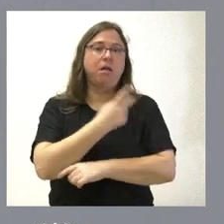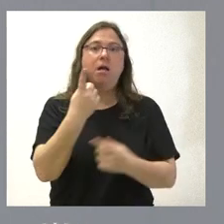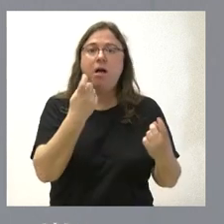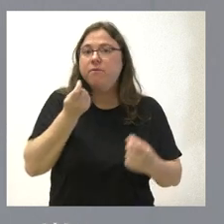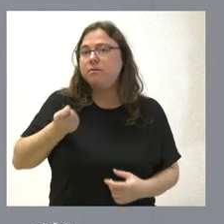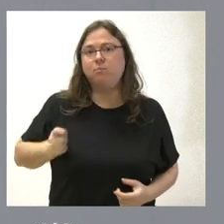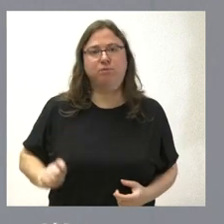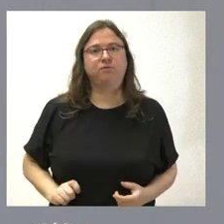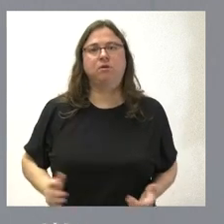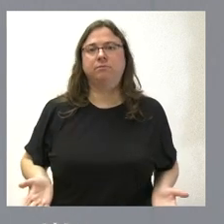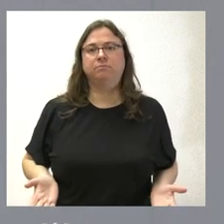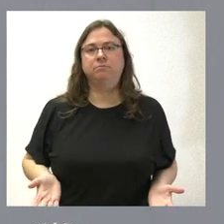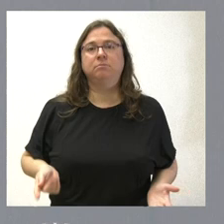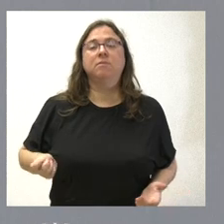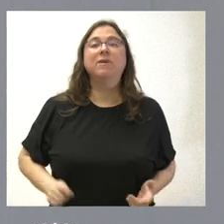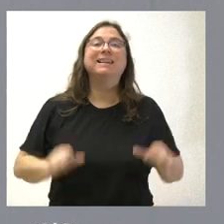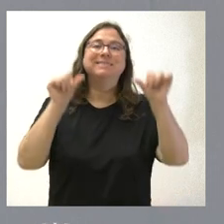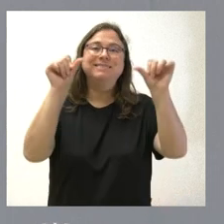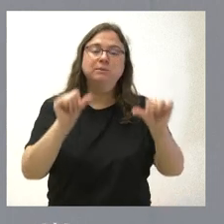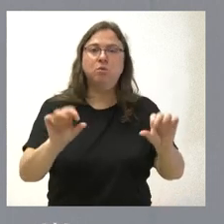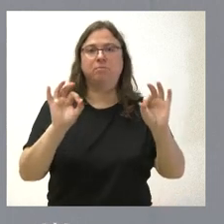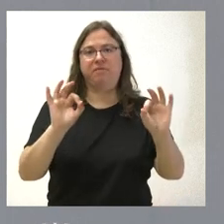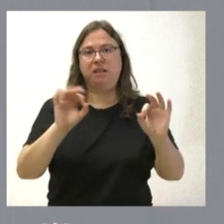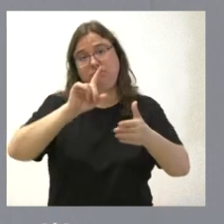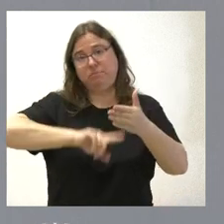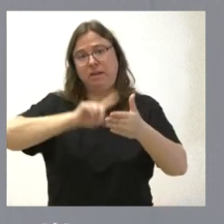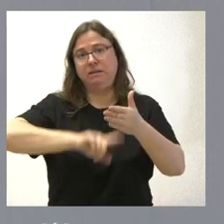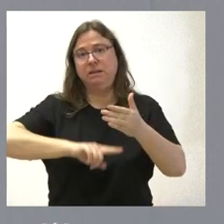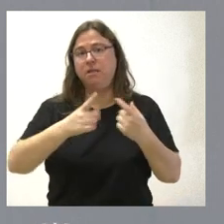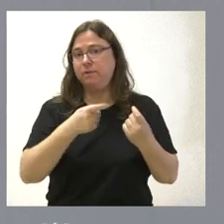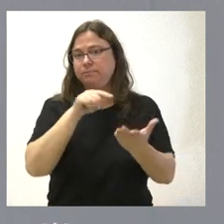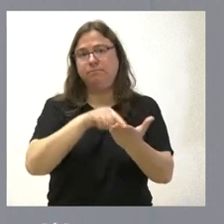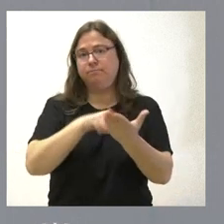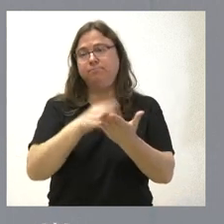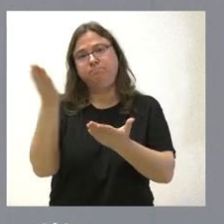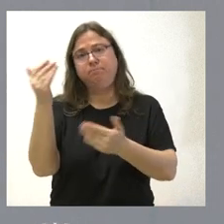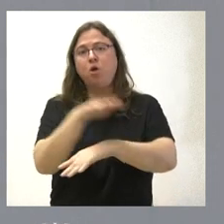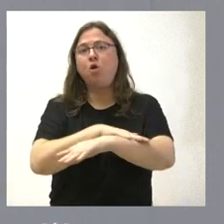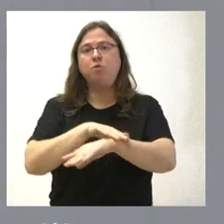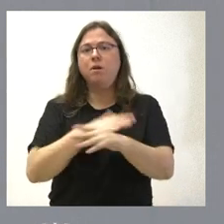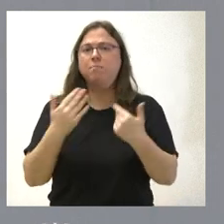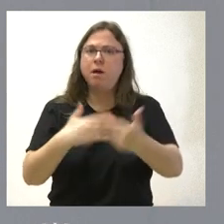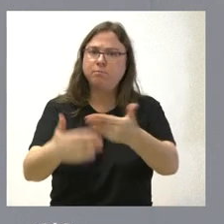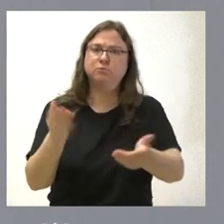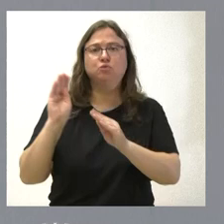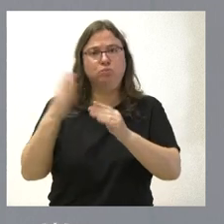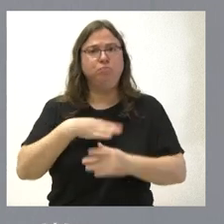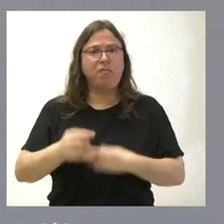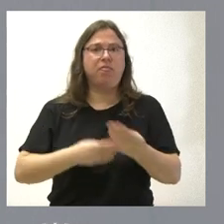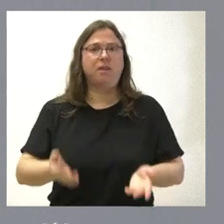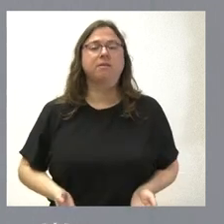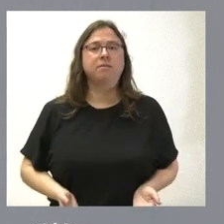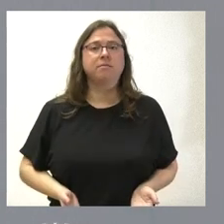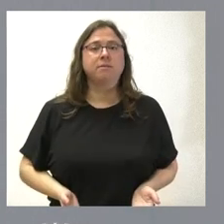profesionales con el título de especialista Y esto es lo que reivindicamos al gobierno que acelere todo lo que esté en su mano pero